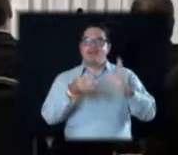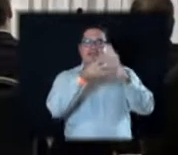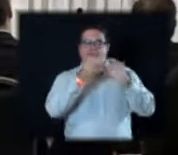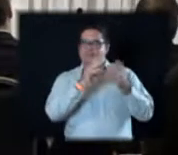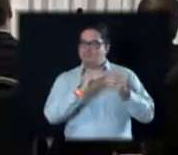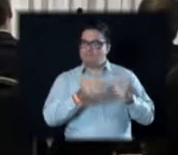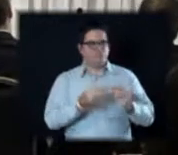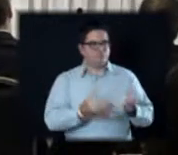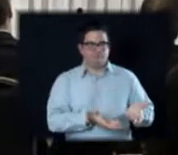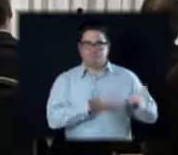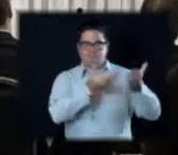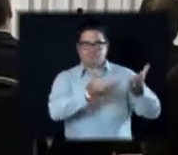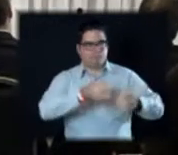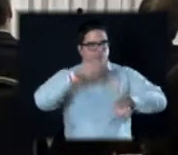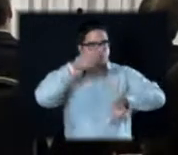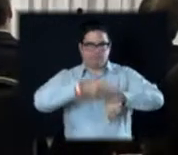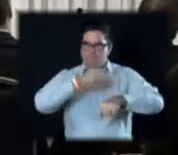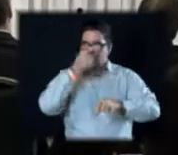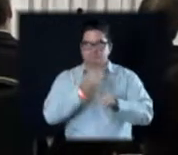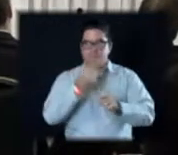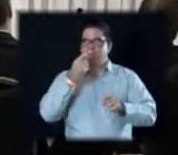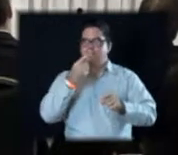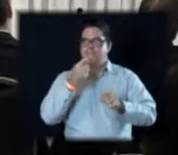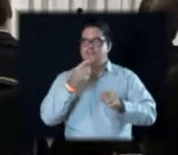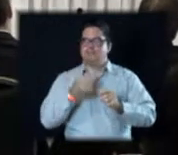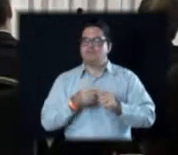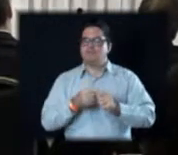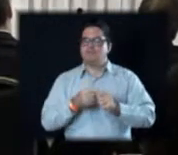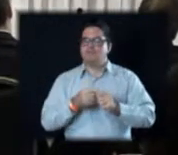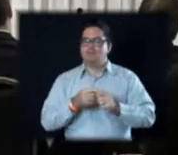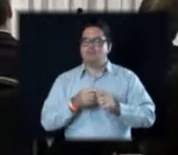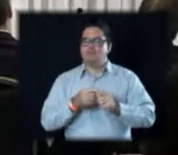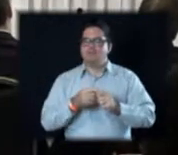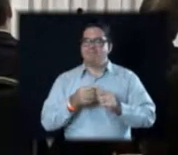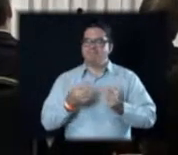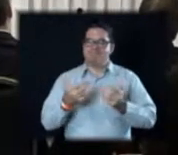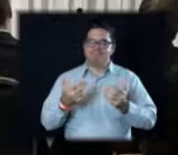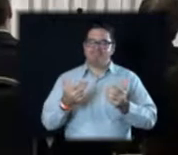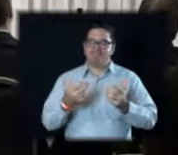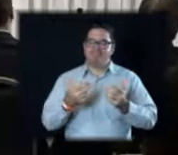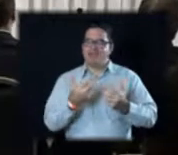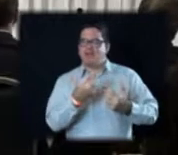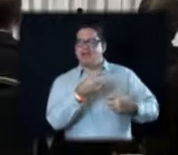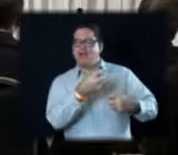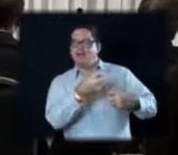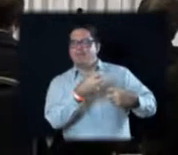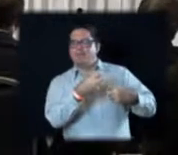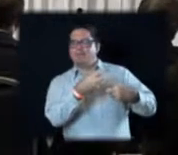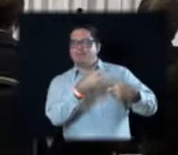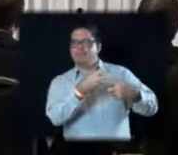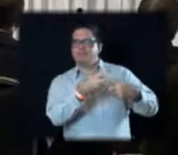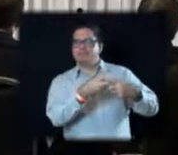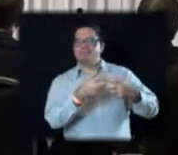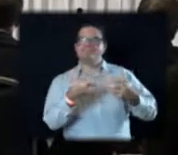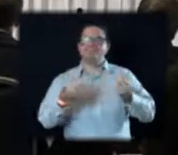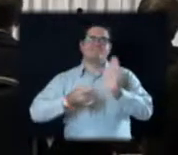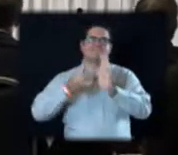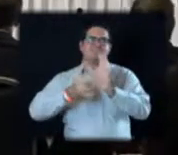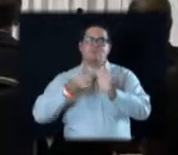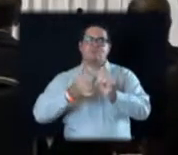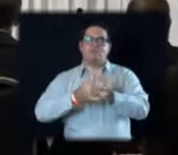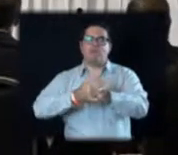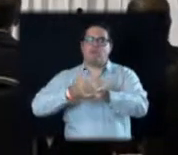se auditan a tiempo y hay que tomar toda esta información en cuenta. ¿Este problema está